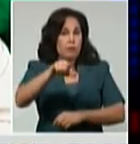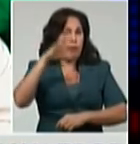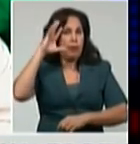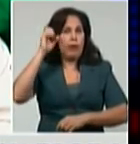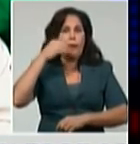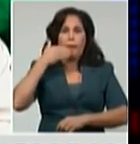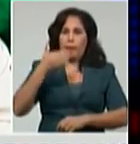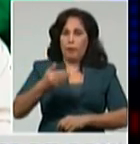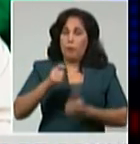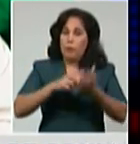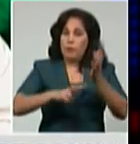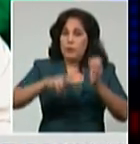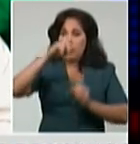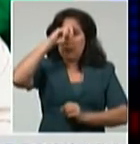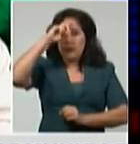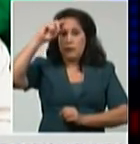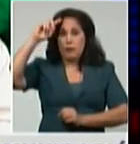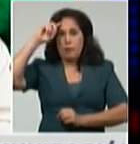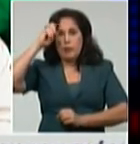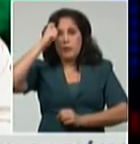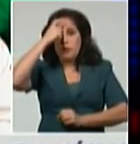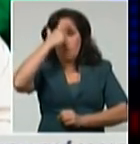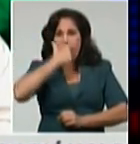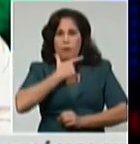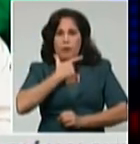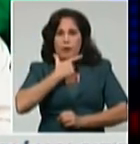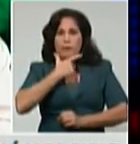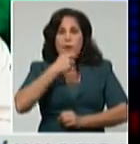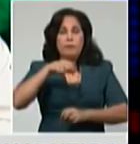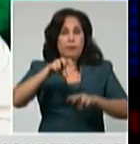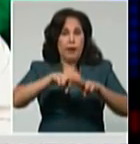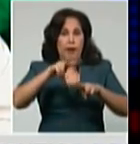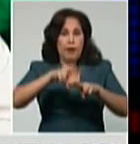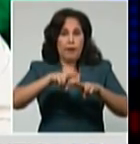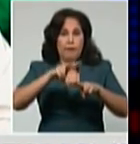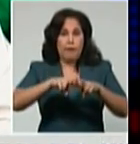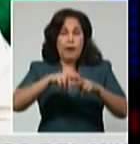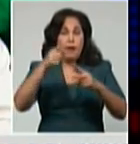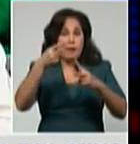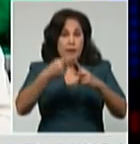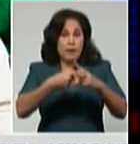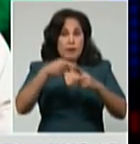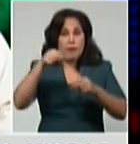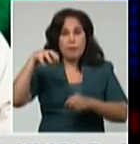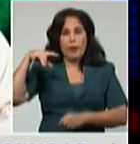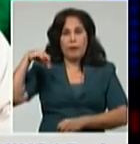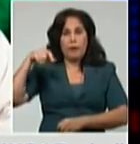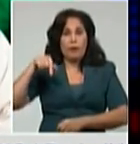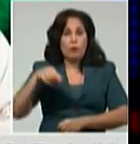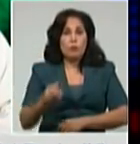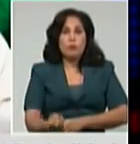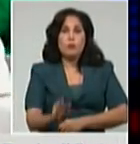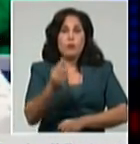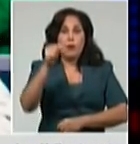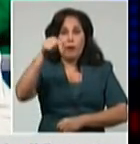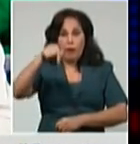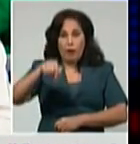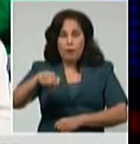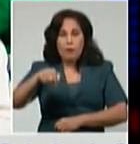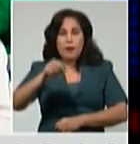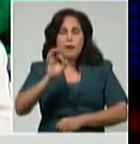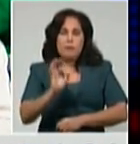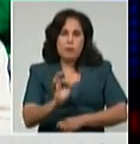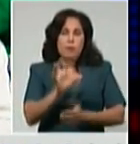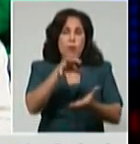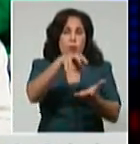Santi Espíritus, Ciego de Ávila, La Habana y ahora Pinar del Río, que presenta este evento en